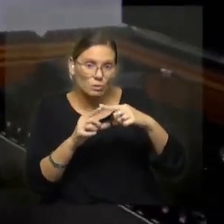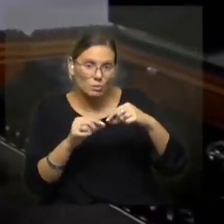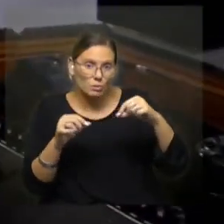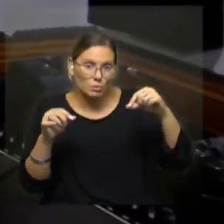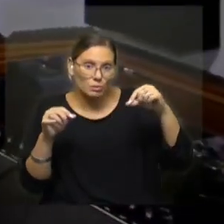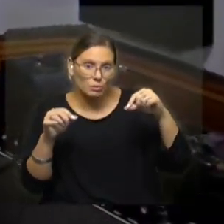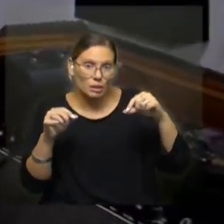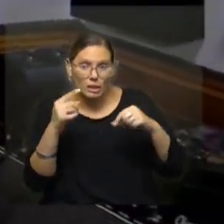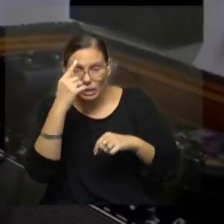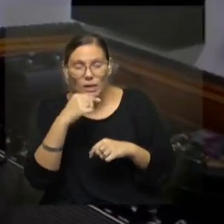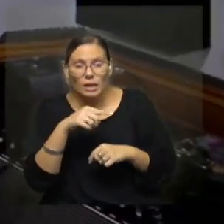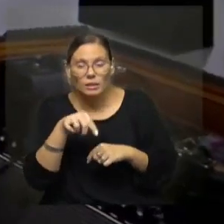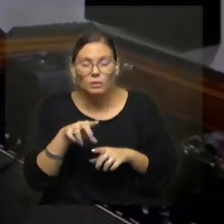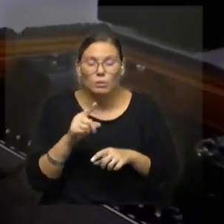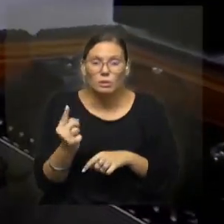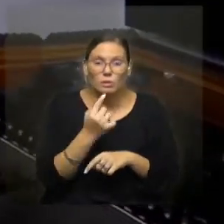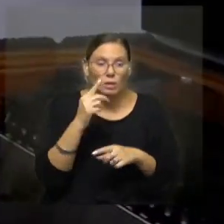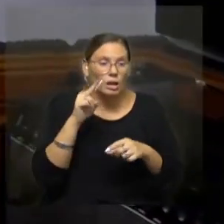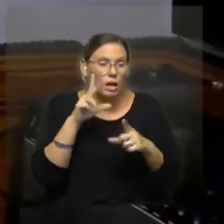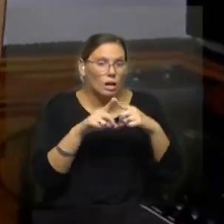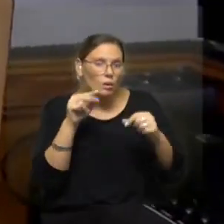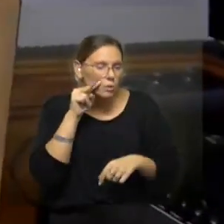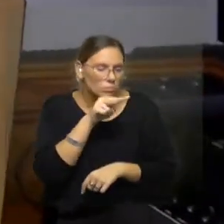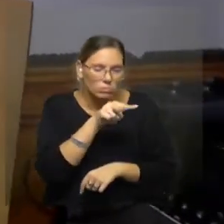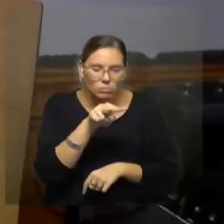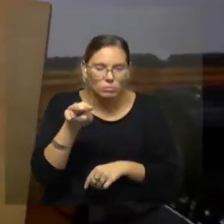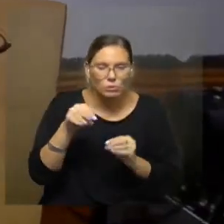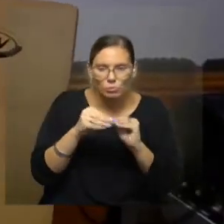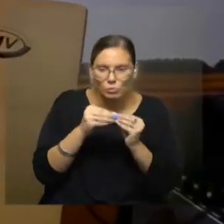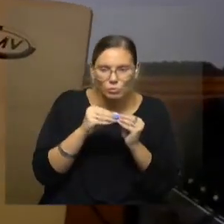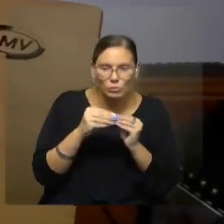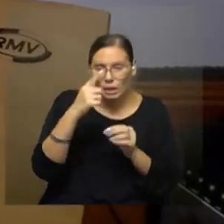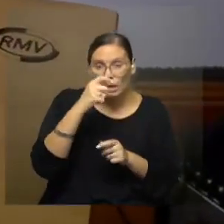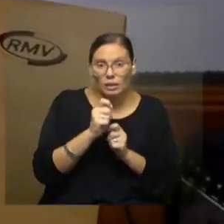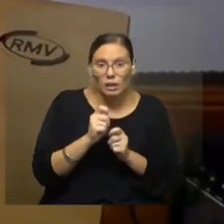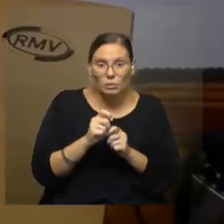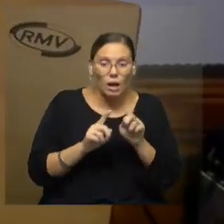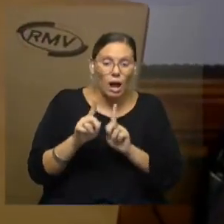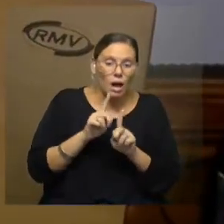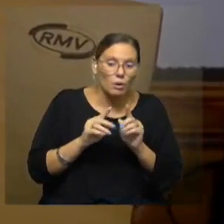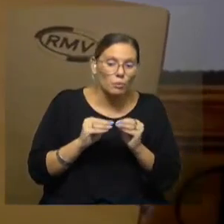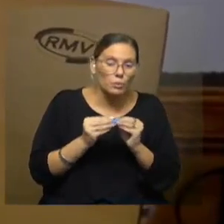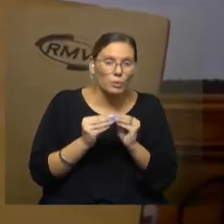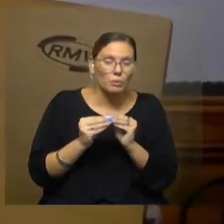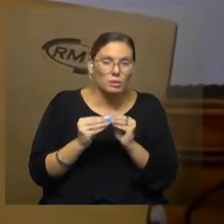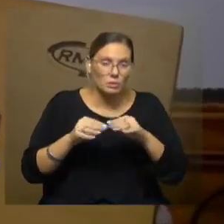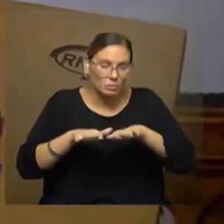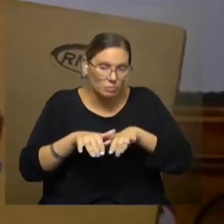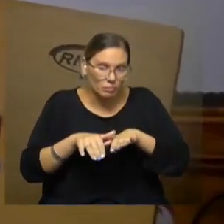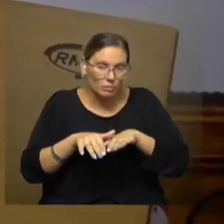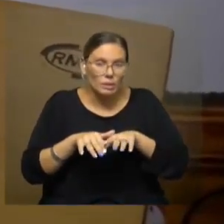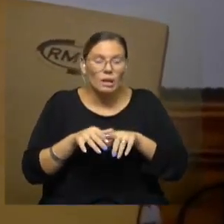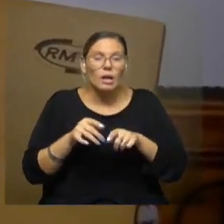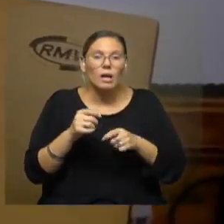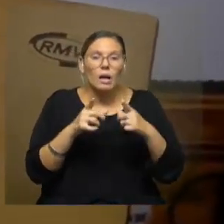estatua solas. La luna ve todos los besos. La estatua tiene a sus pies algunos besos. La luna muda,